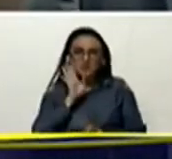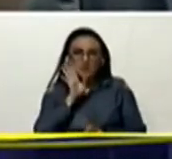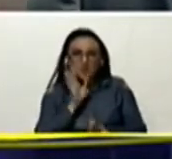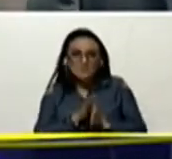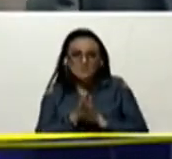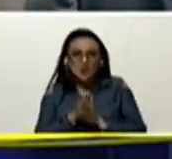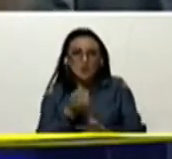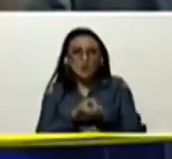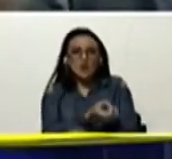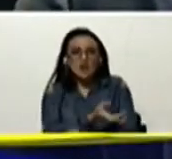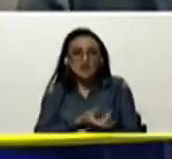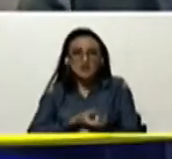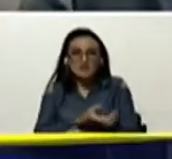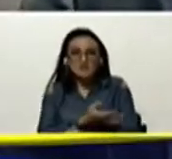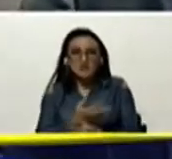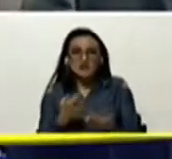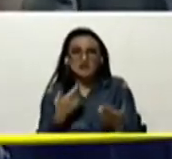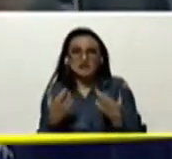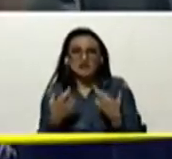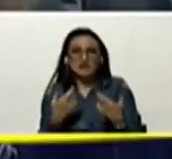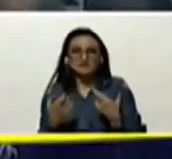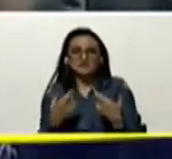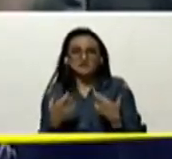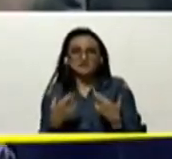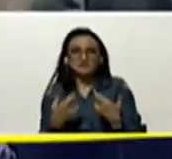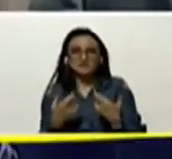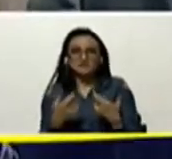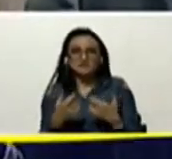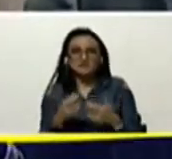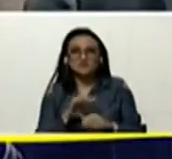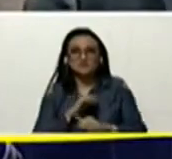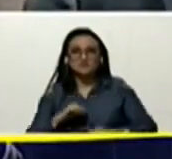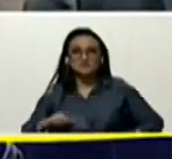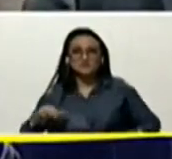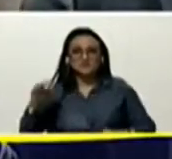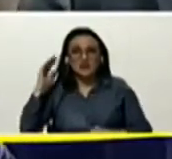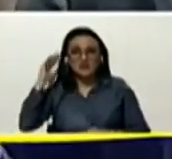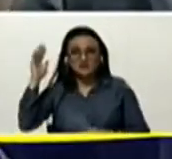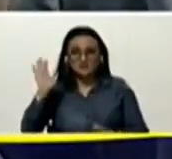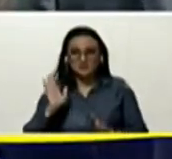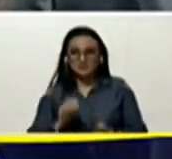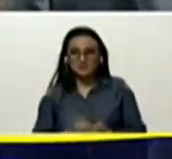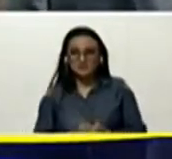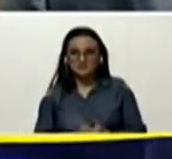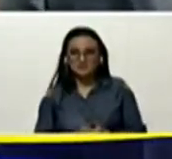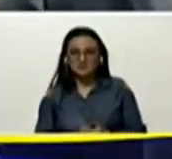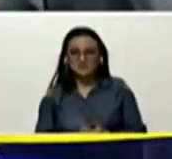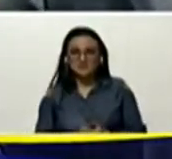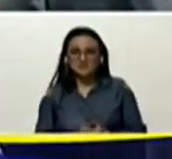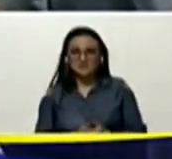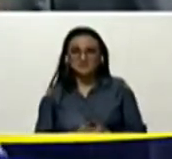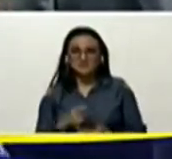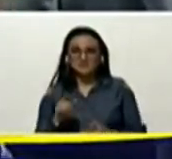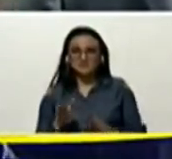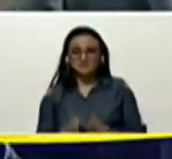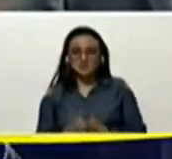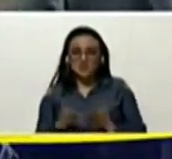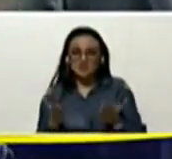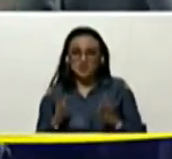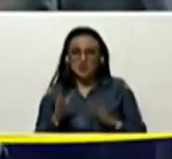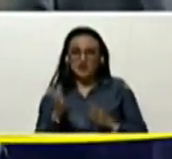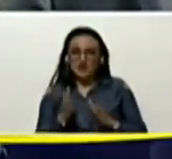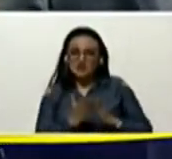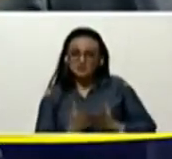las guarimbas, la relación entre las Fuerzas Armadas, Poder Popular y Fuerzas Armadas. Este es un libro de